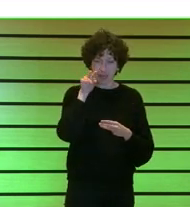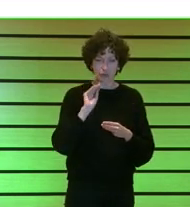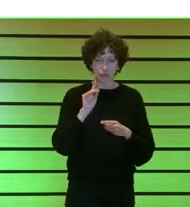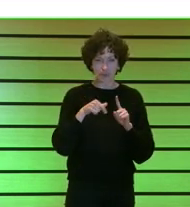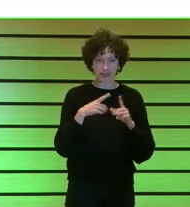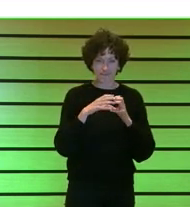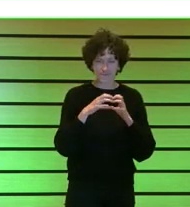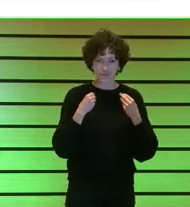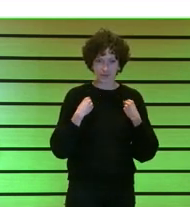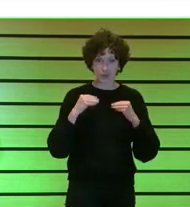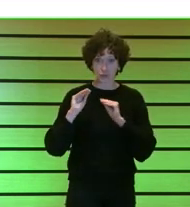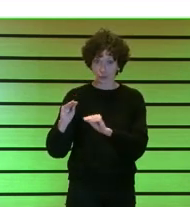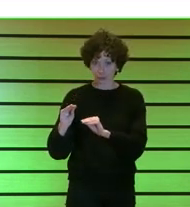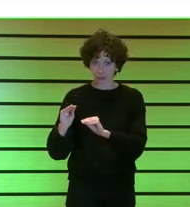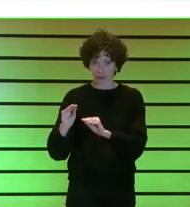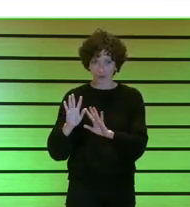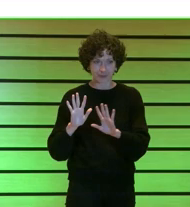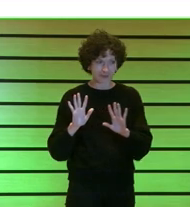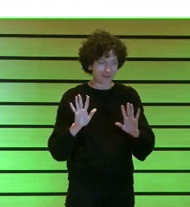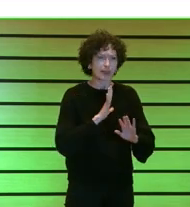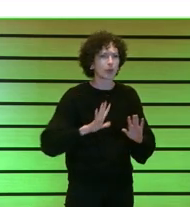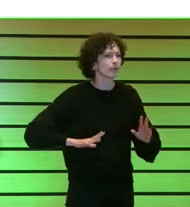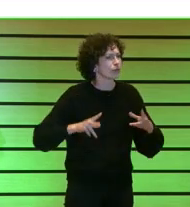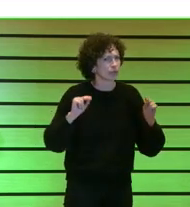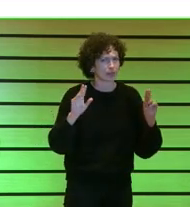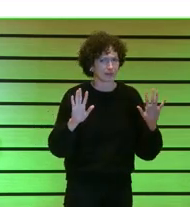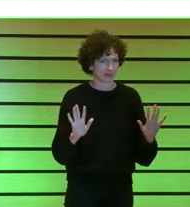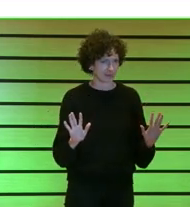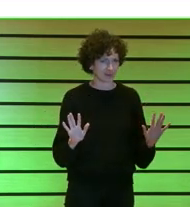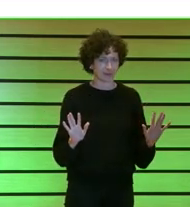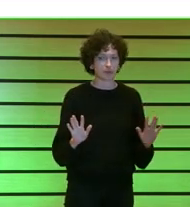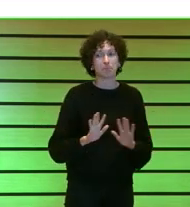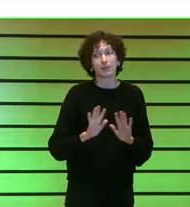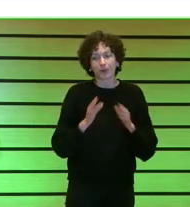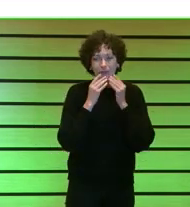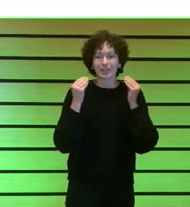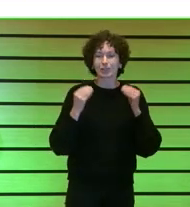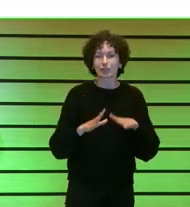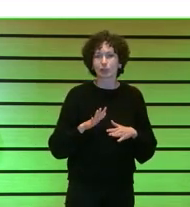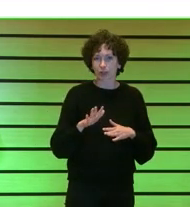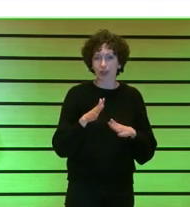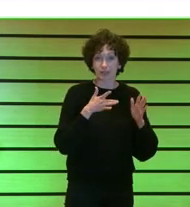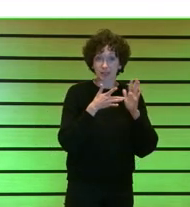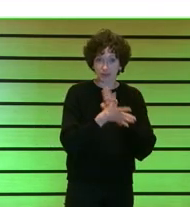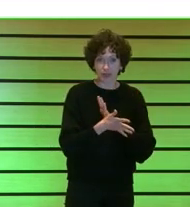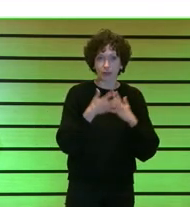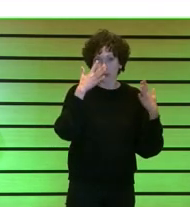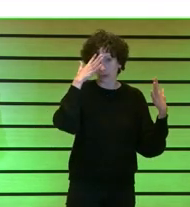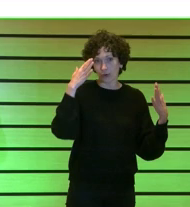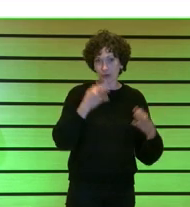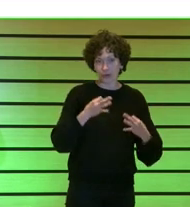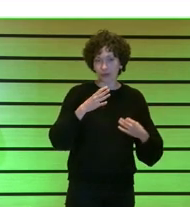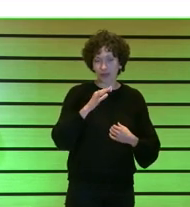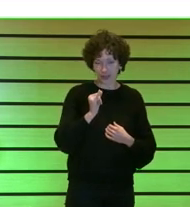ganas de vivir y ahí lo vamos a dejar de momento pero esa historia tiene sentido tiene sentido